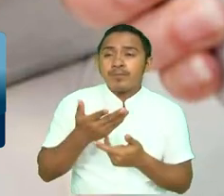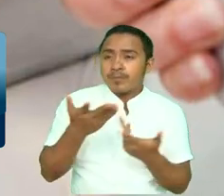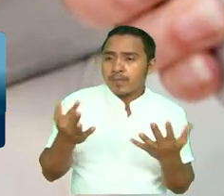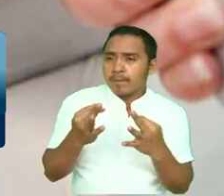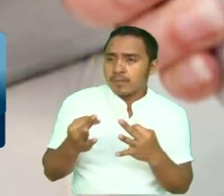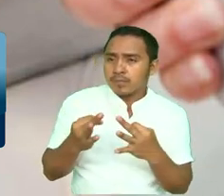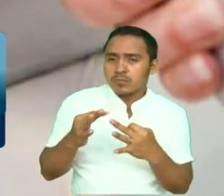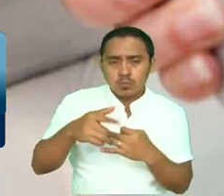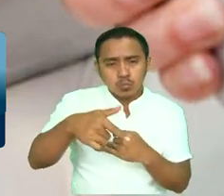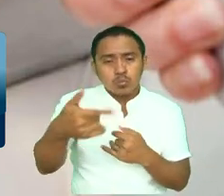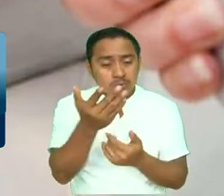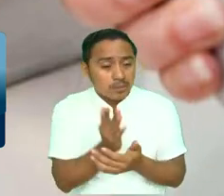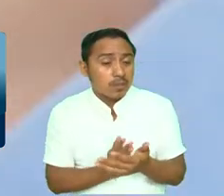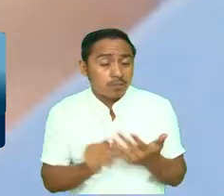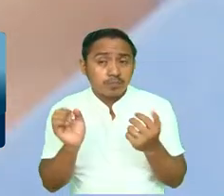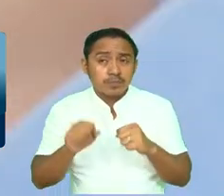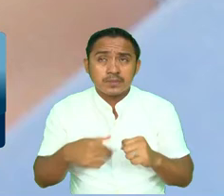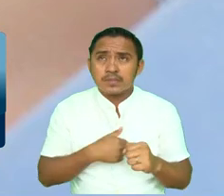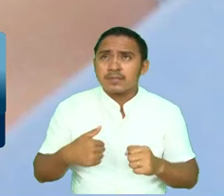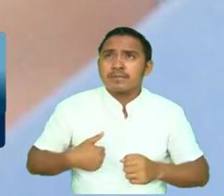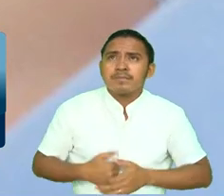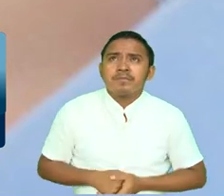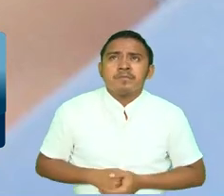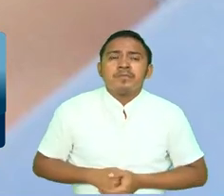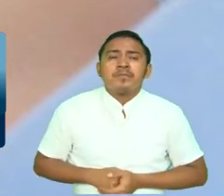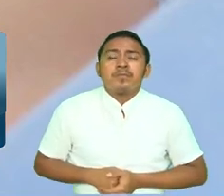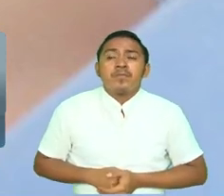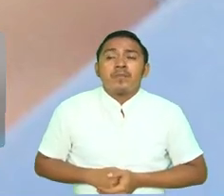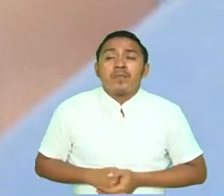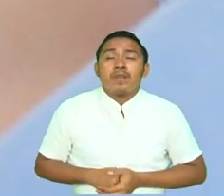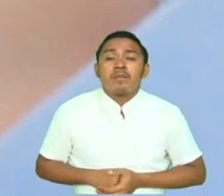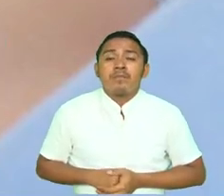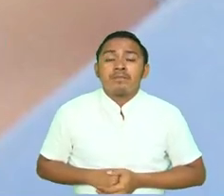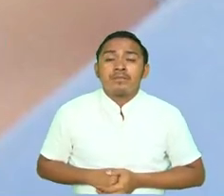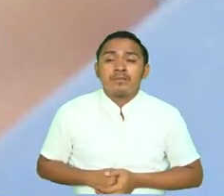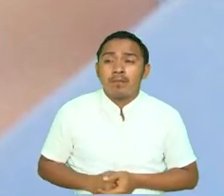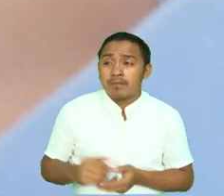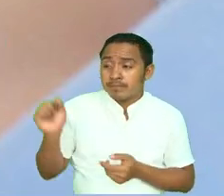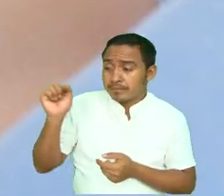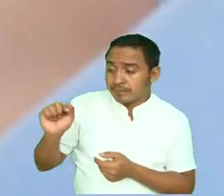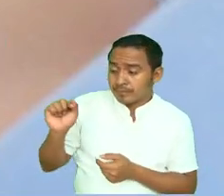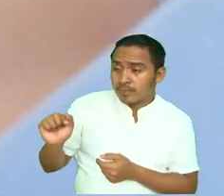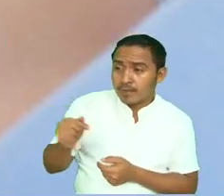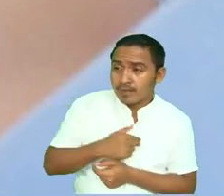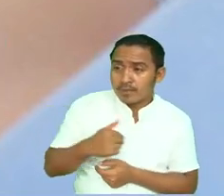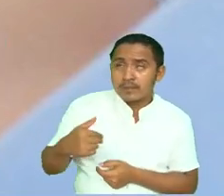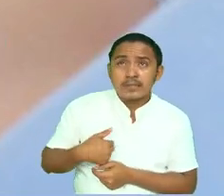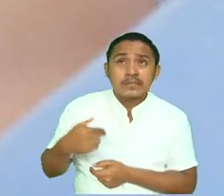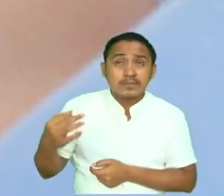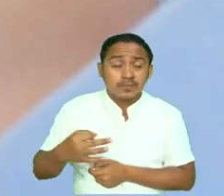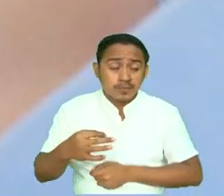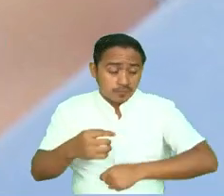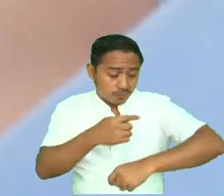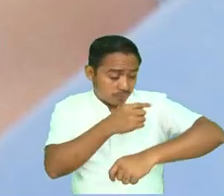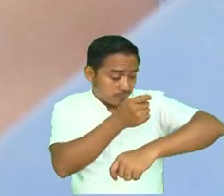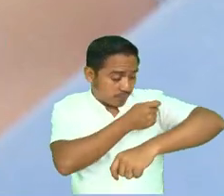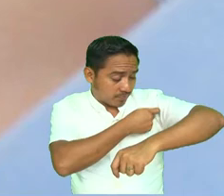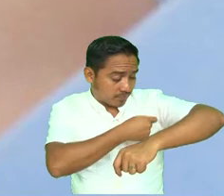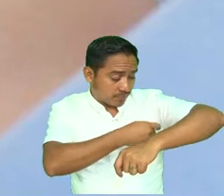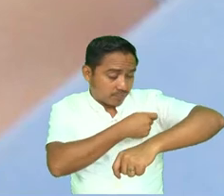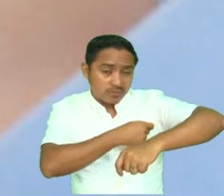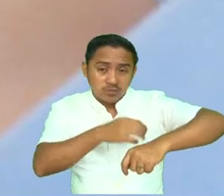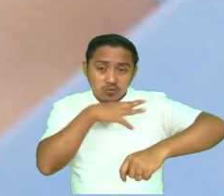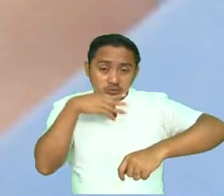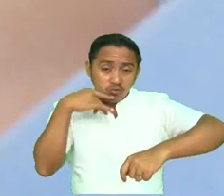pero una de las terapias. ¿En esa entonces es la terapia de láser? Así es. Luego tenemos lo que son